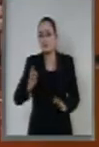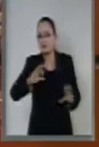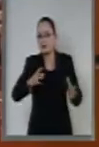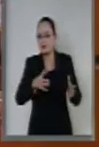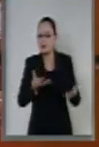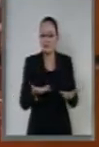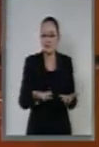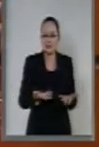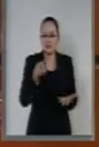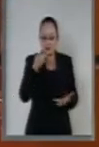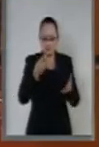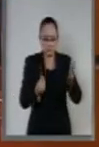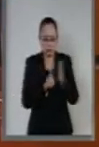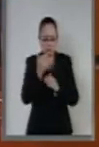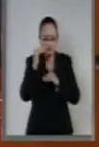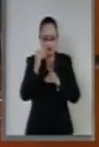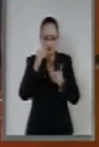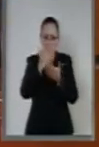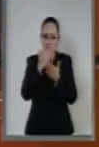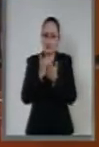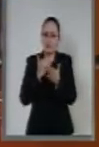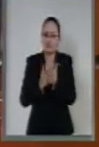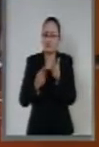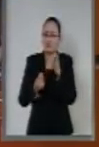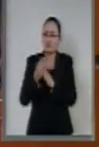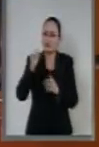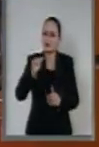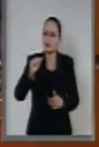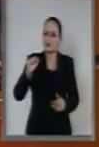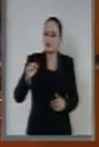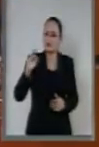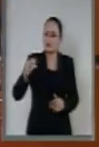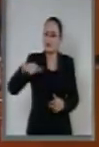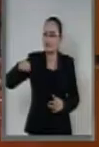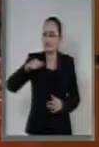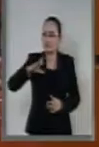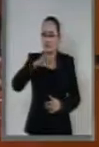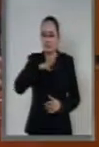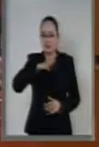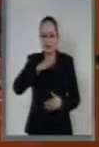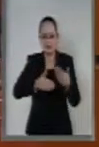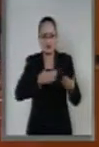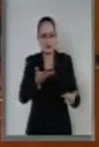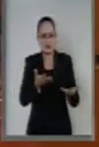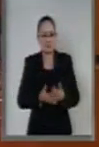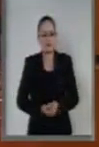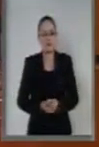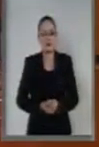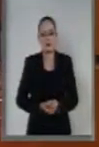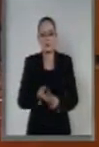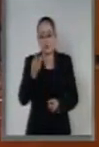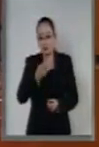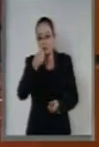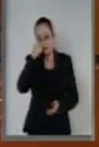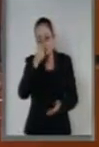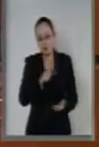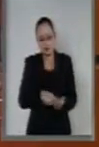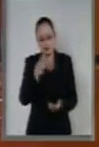las nuevos rubros que ahora la auditoría podrá entrar me parece que es así es